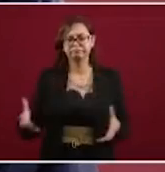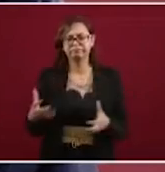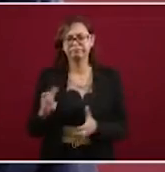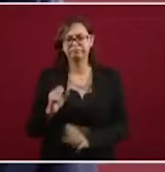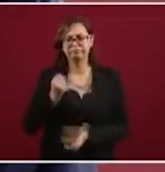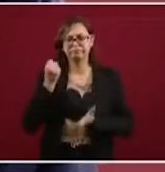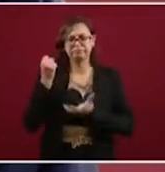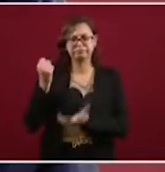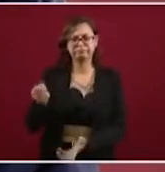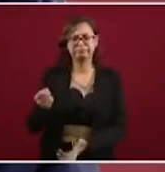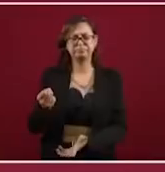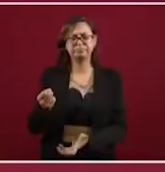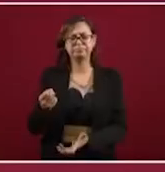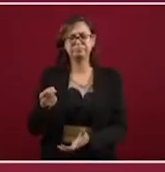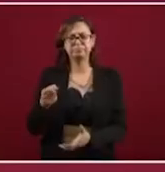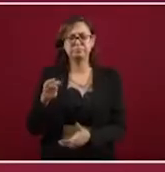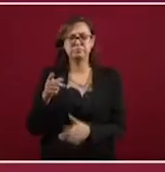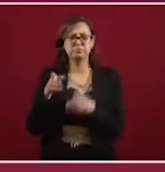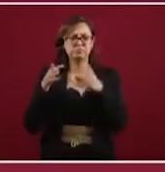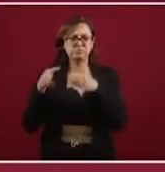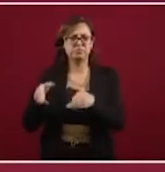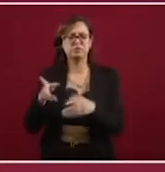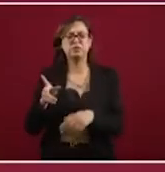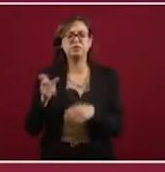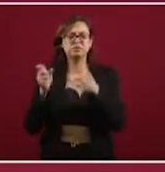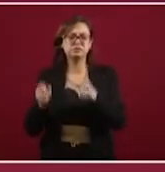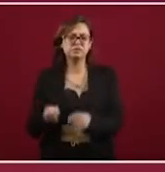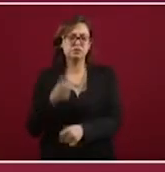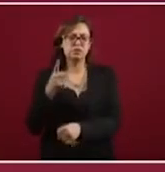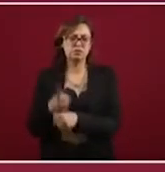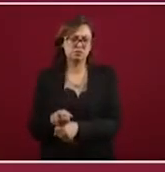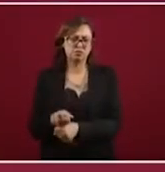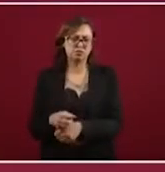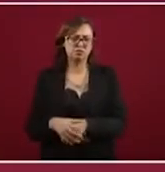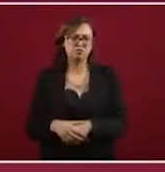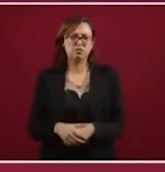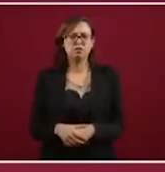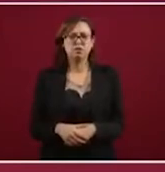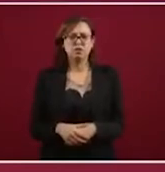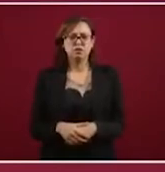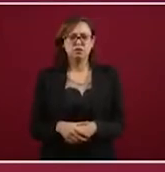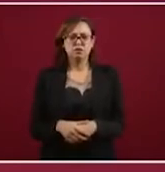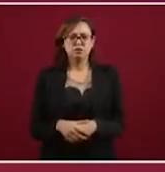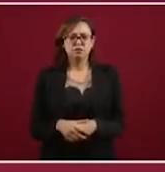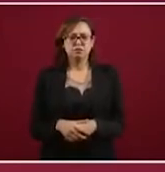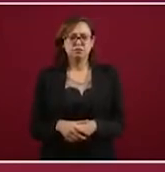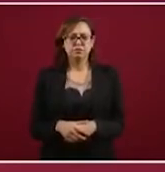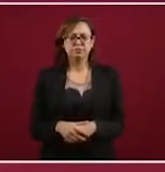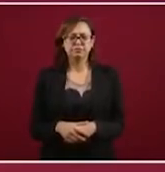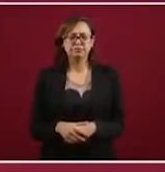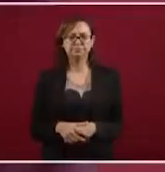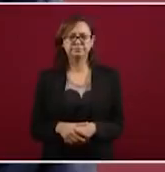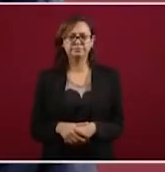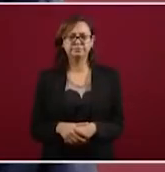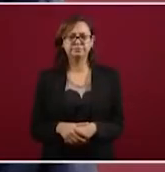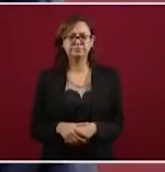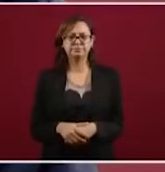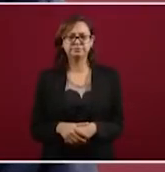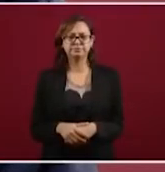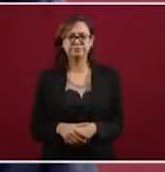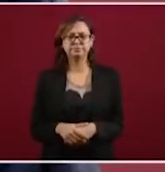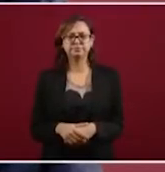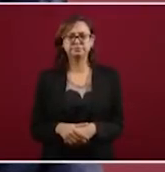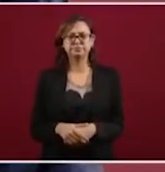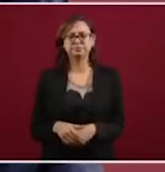En conferencia de prensa, el presidente Andrés Manuel López Obrador informó que no intervendrá en la sustitución del dirigente sindical de Pemex, Carlos Romero de